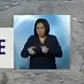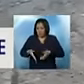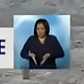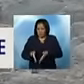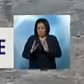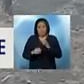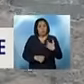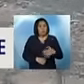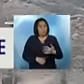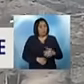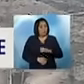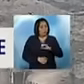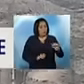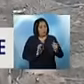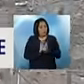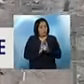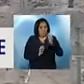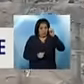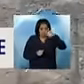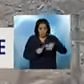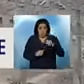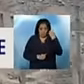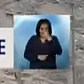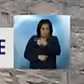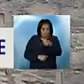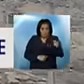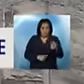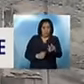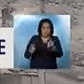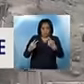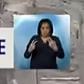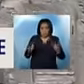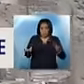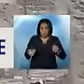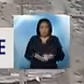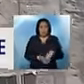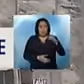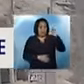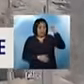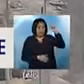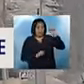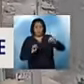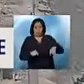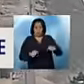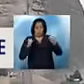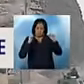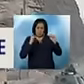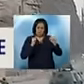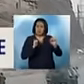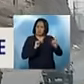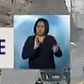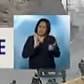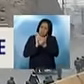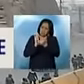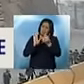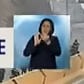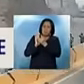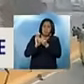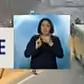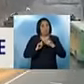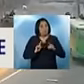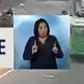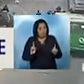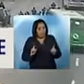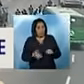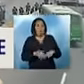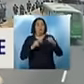carretera es un delito. Y recordemos, y para ustedes también, amigos televidentes, que el derecho a la protesta está consignado en nuestra ley. Sin embargo,